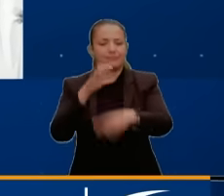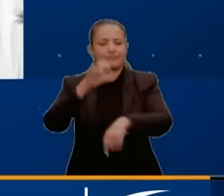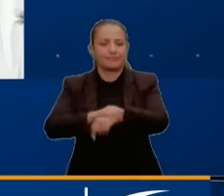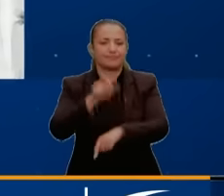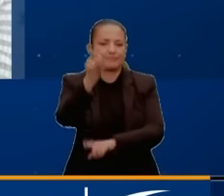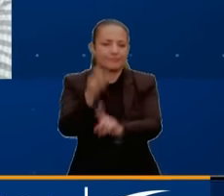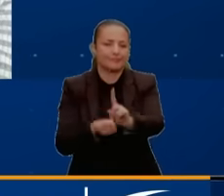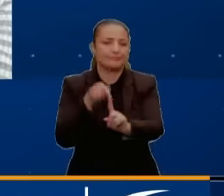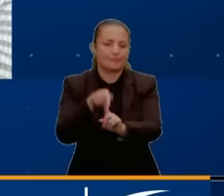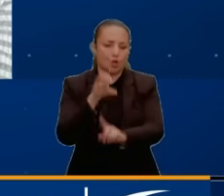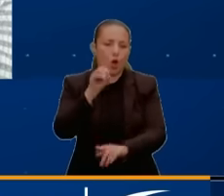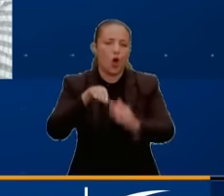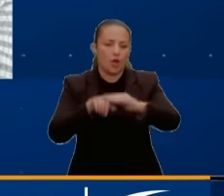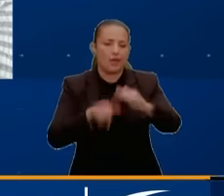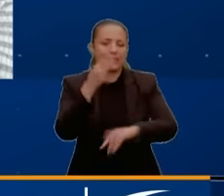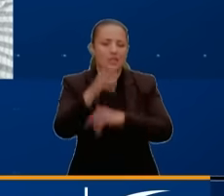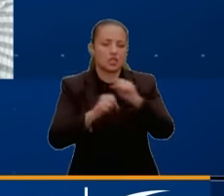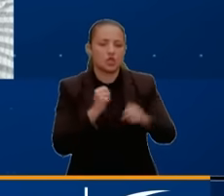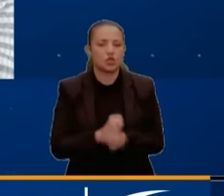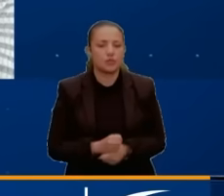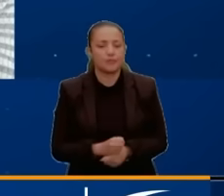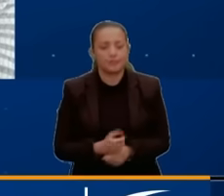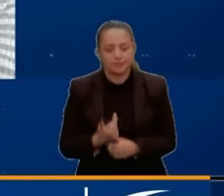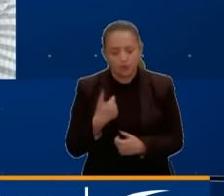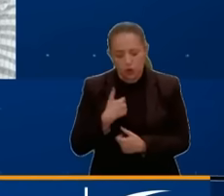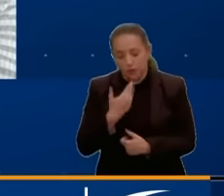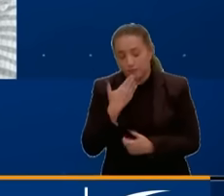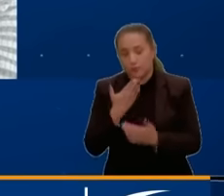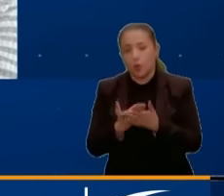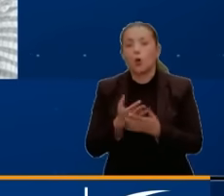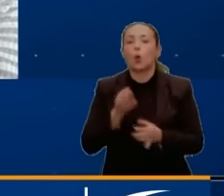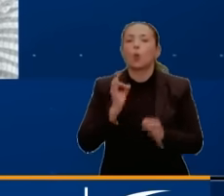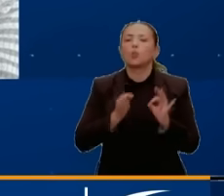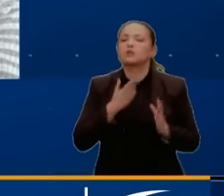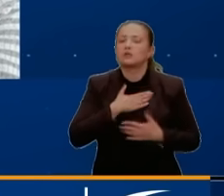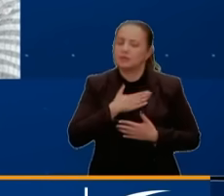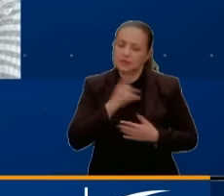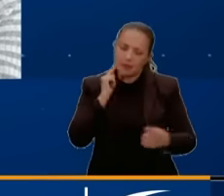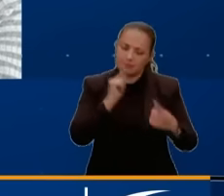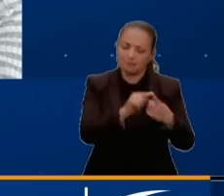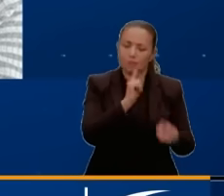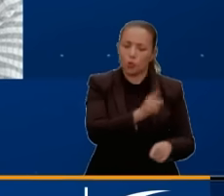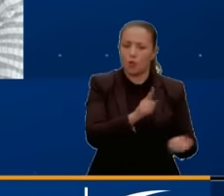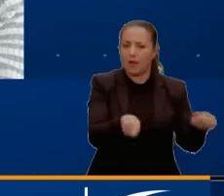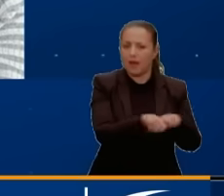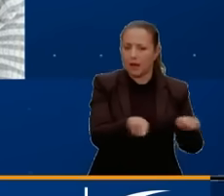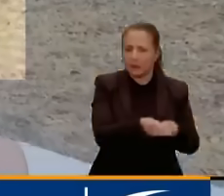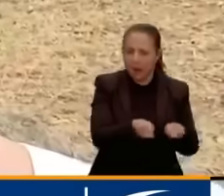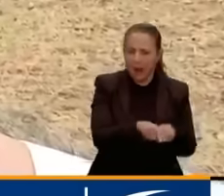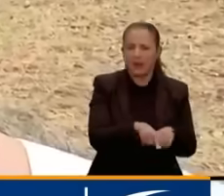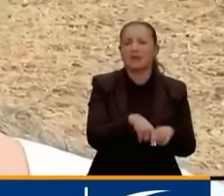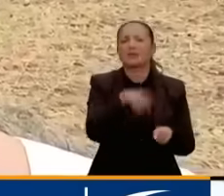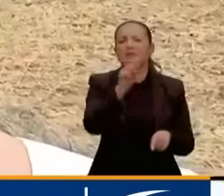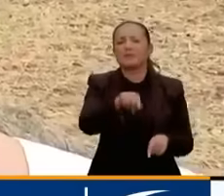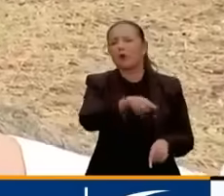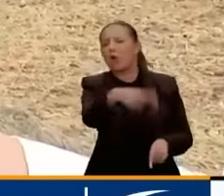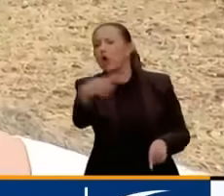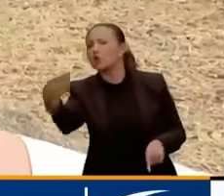de esta menor de edad. Yo pido justicia, justicia por mi hermana, justicia por todas esas otras